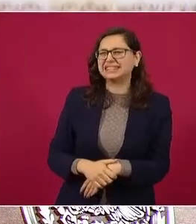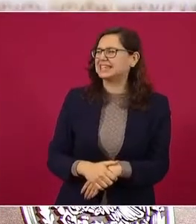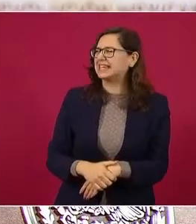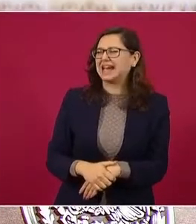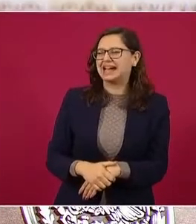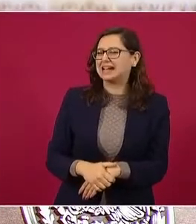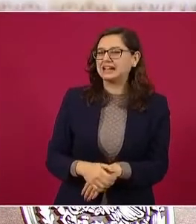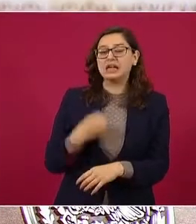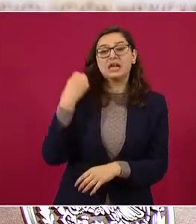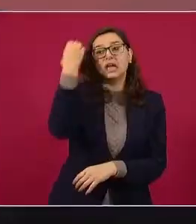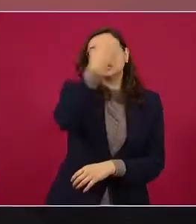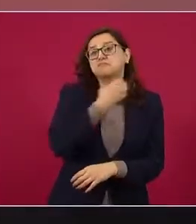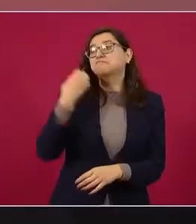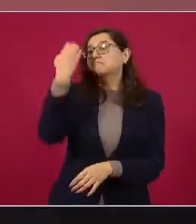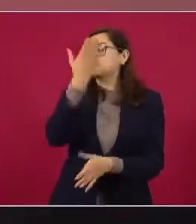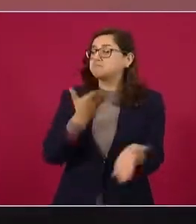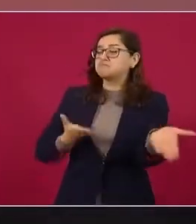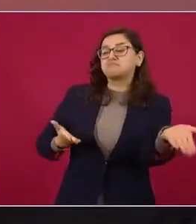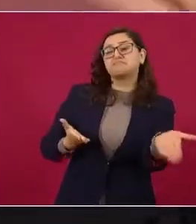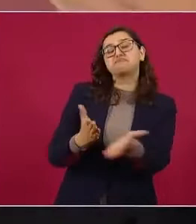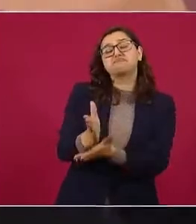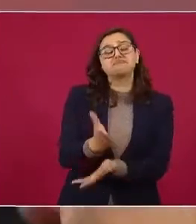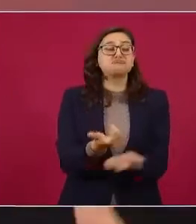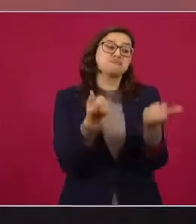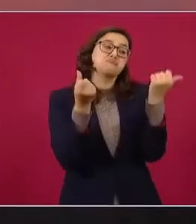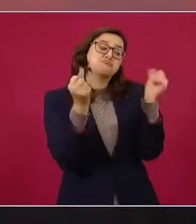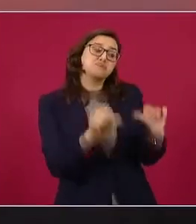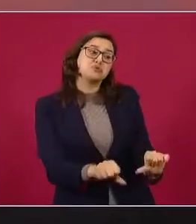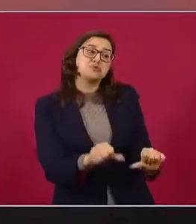pretexto. Fue toda una campaña.